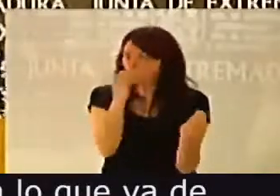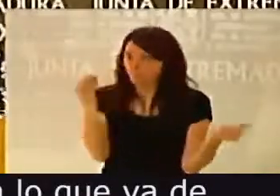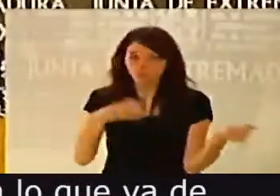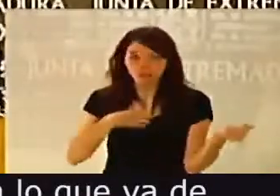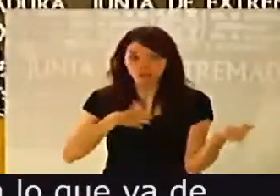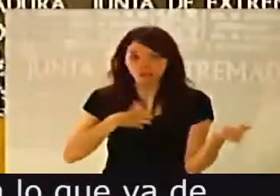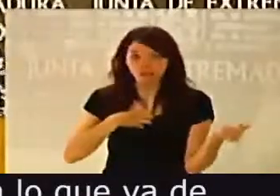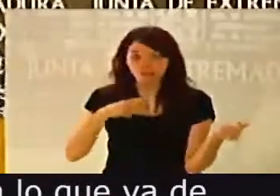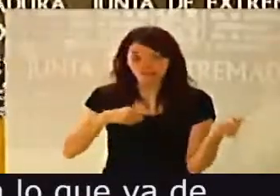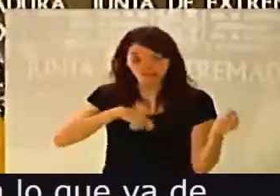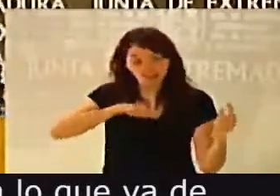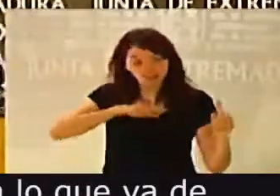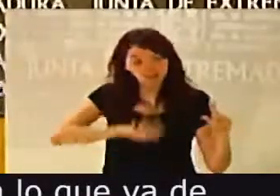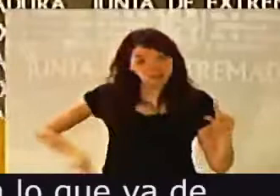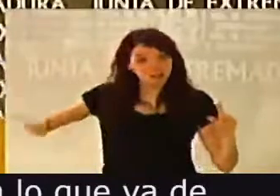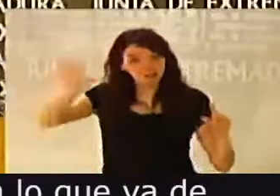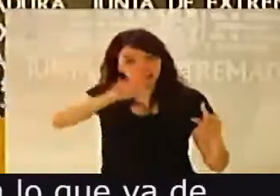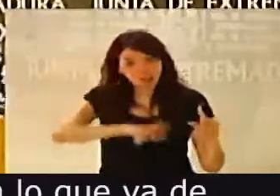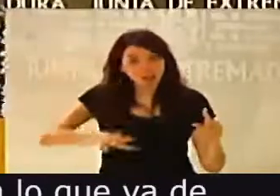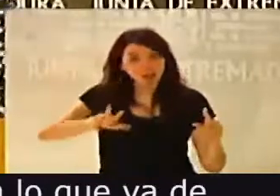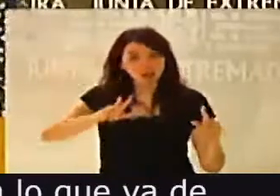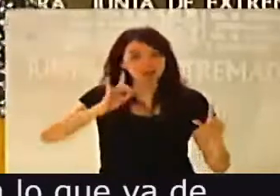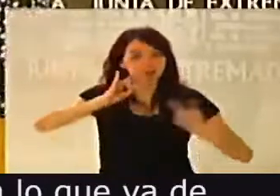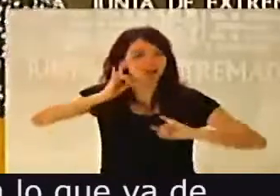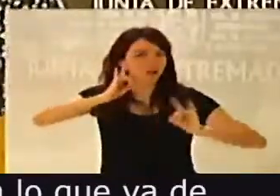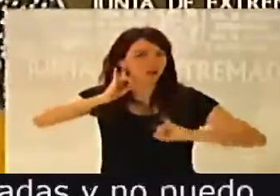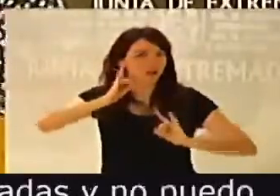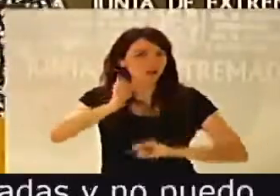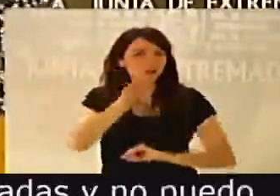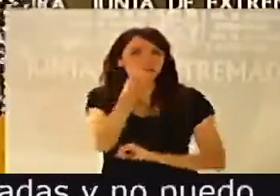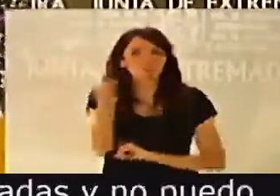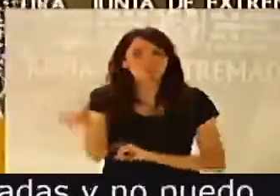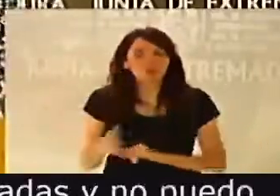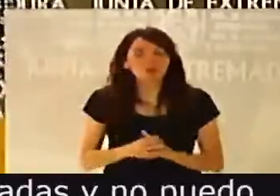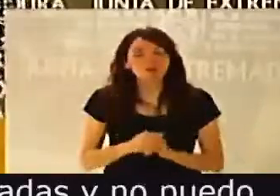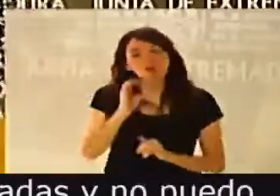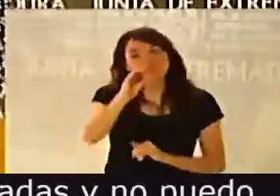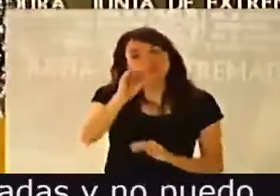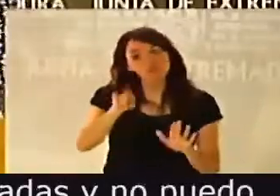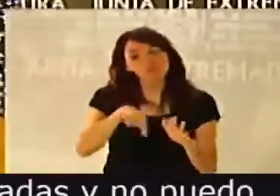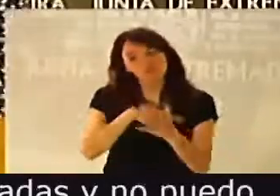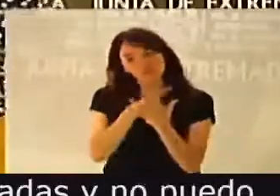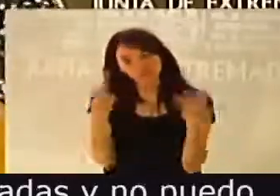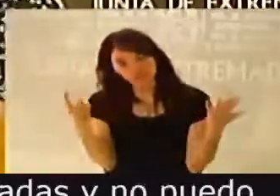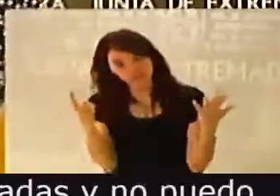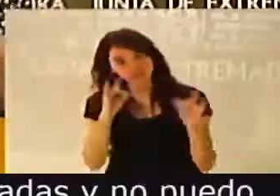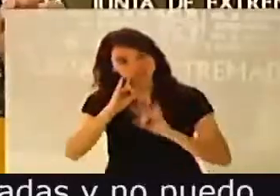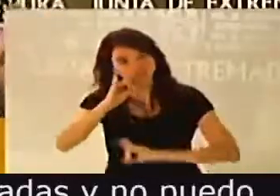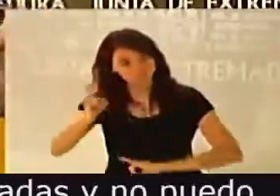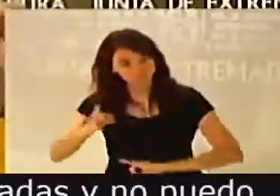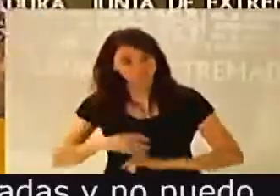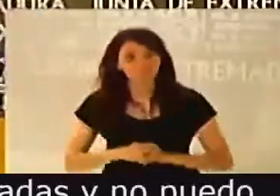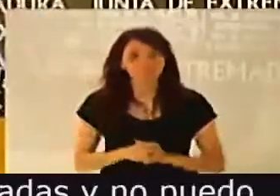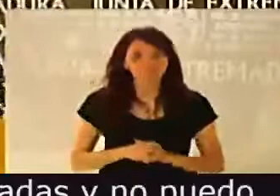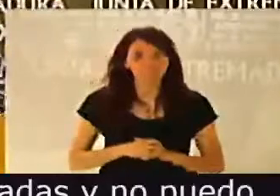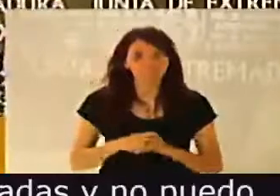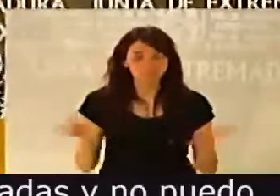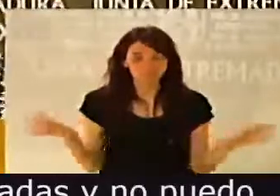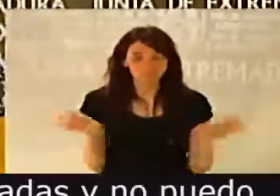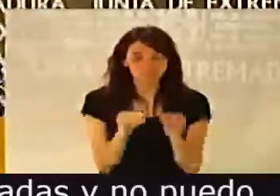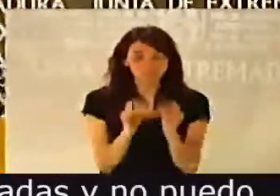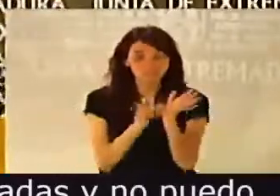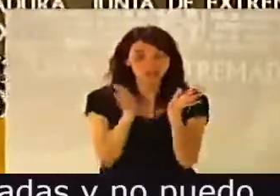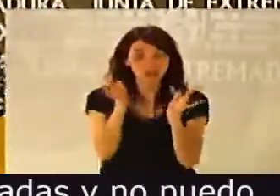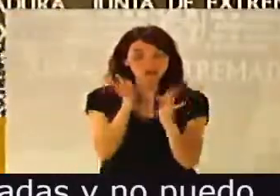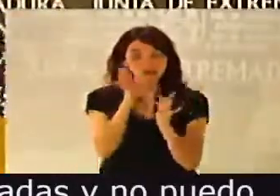que a nivel nacional han tenido las llamadas al 016. En abril del 2020 se recoge la cifra más alta